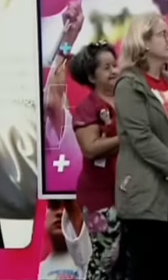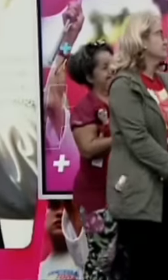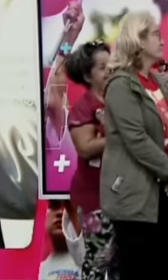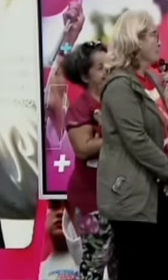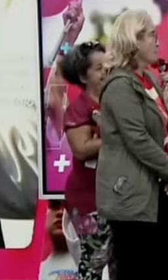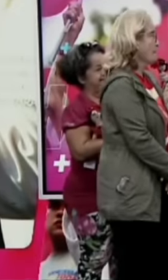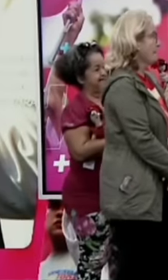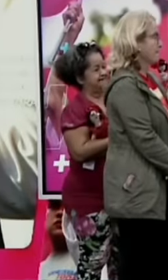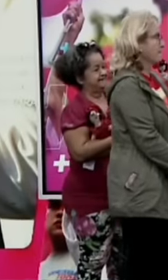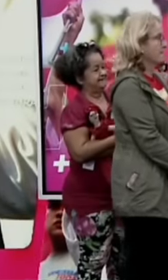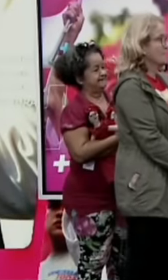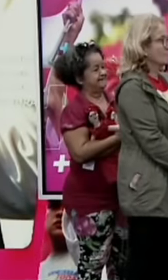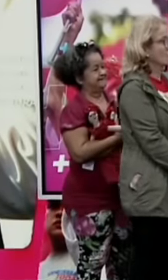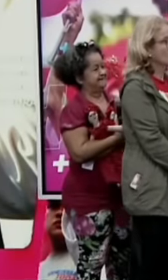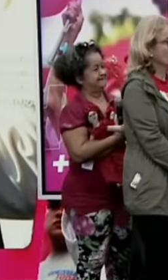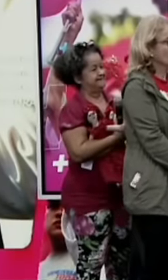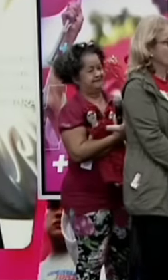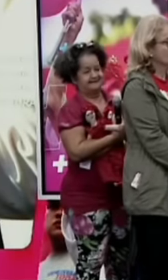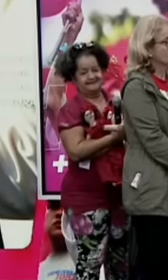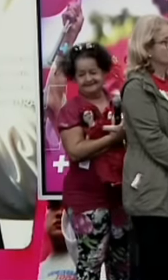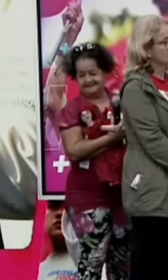Caperucita Roja! ¡Que viva!